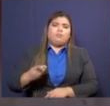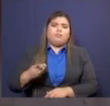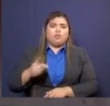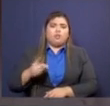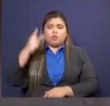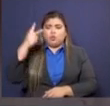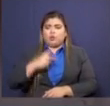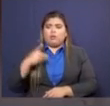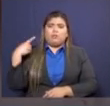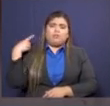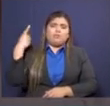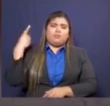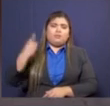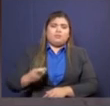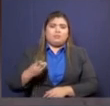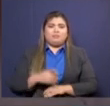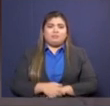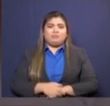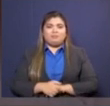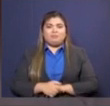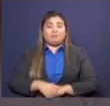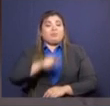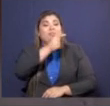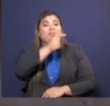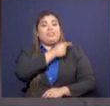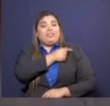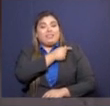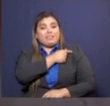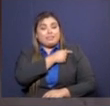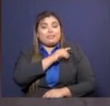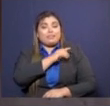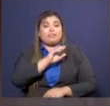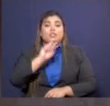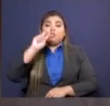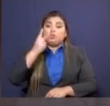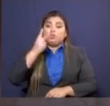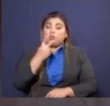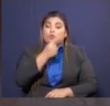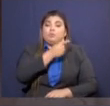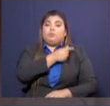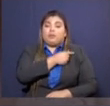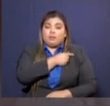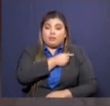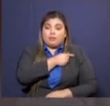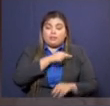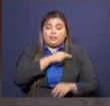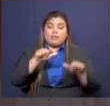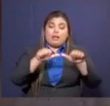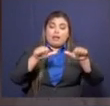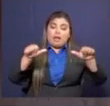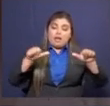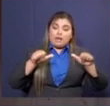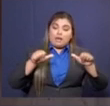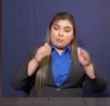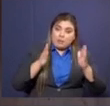y subdirectores, gerentes y subgerentes,